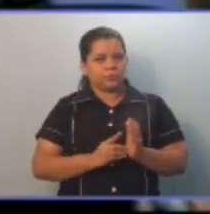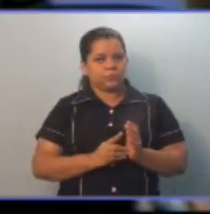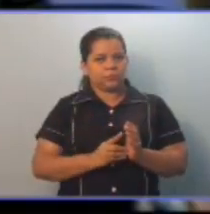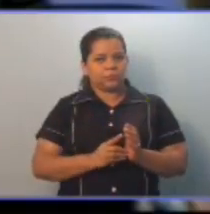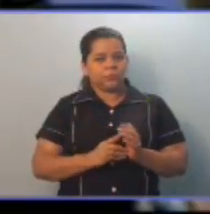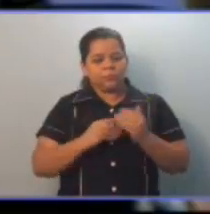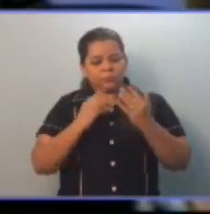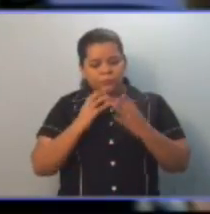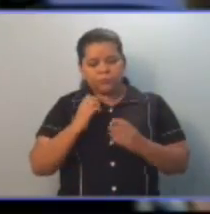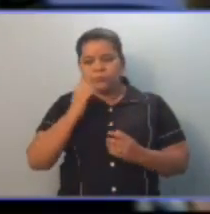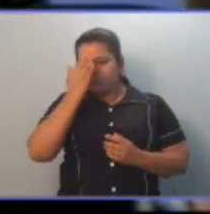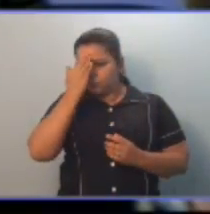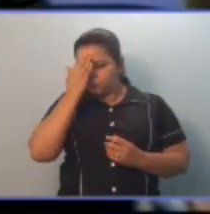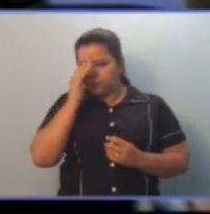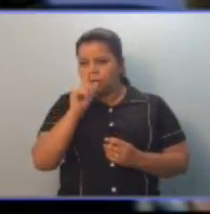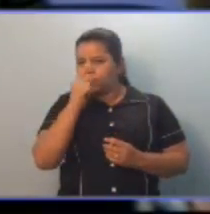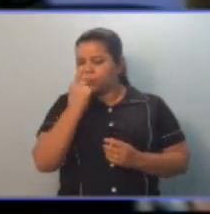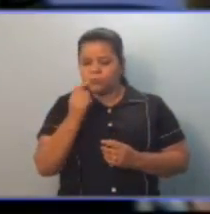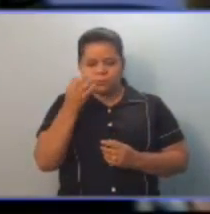ver que es una persona muy bien formada,